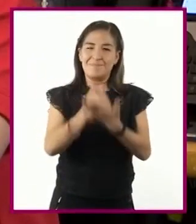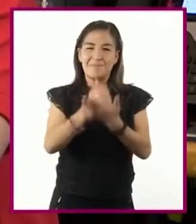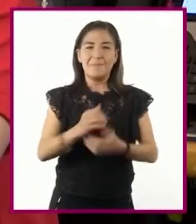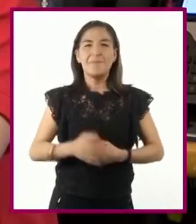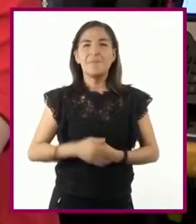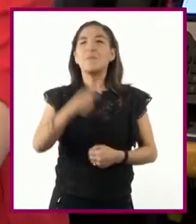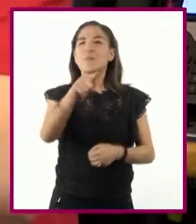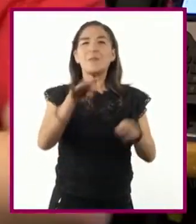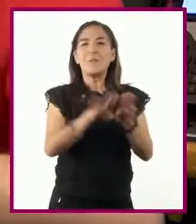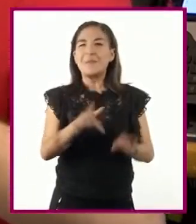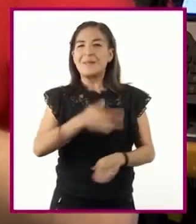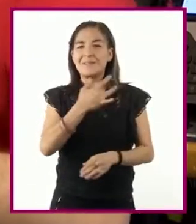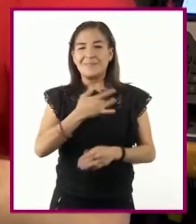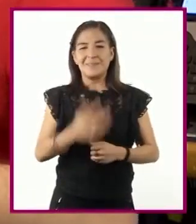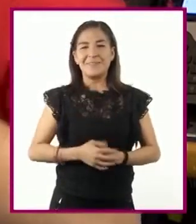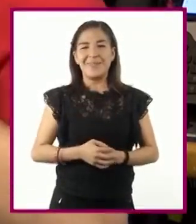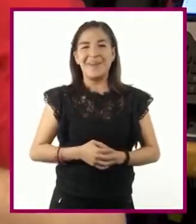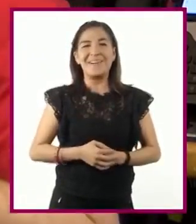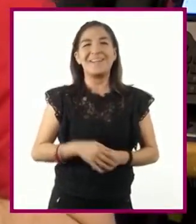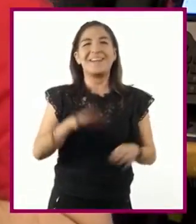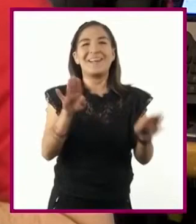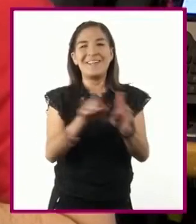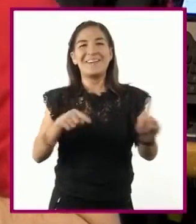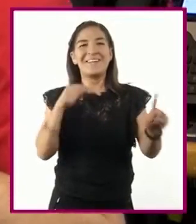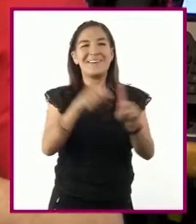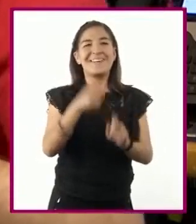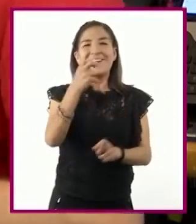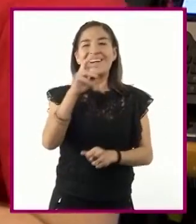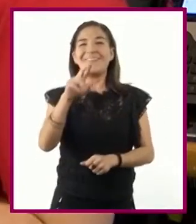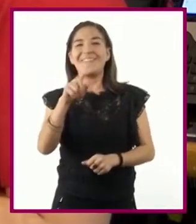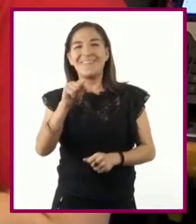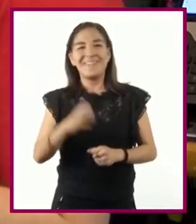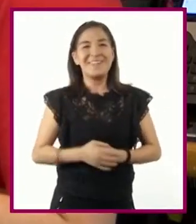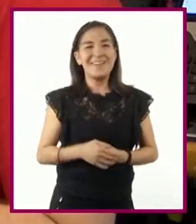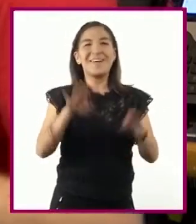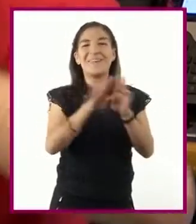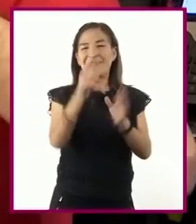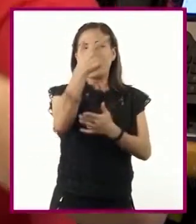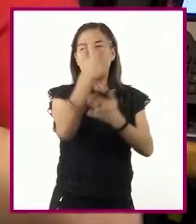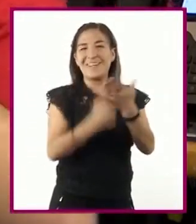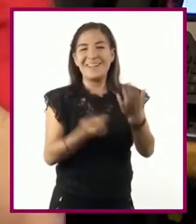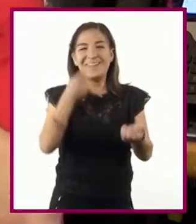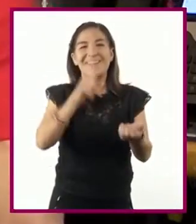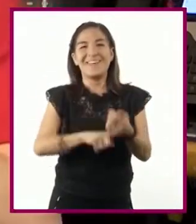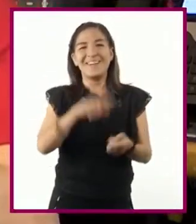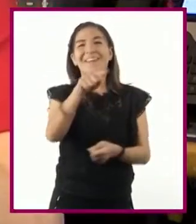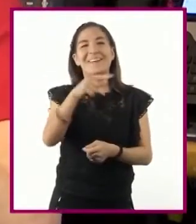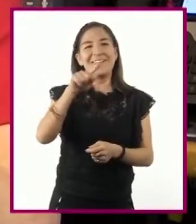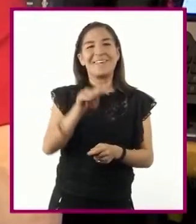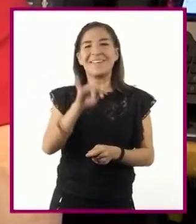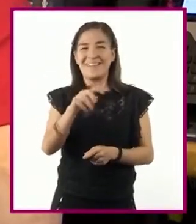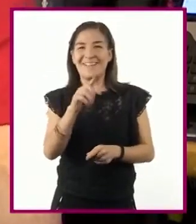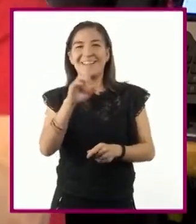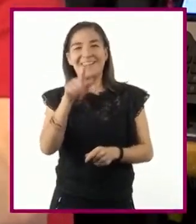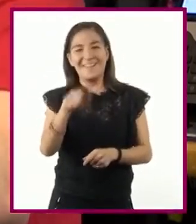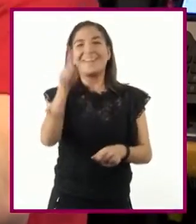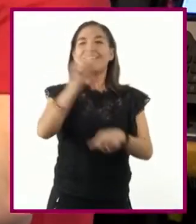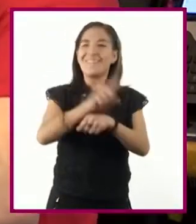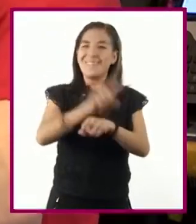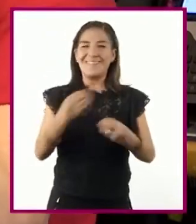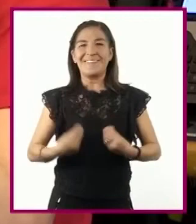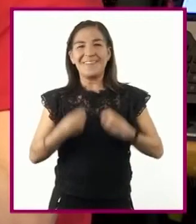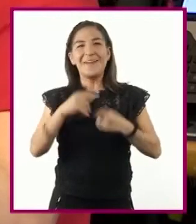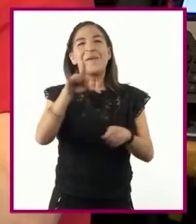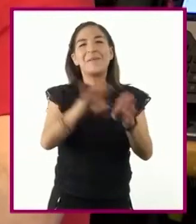se sienten? ¿Listos para enfrentar un reto? Hagan una lista de las TICs que emplean en su vida diaria. Escriban